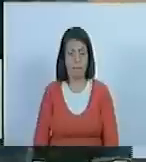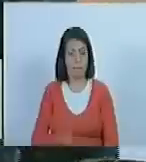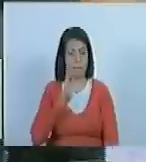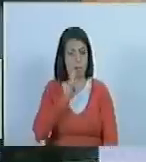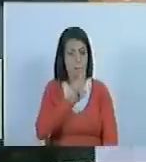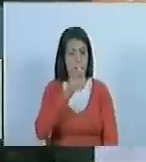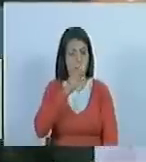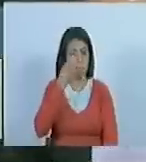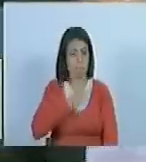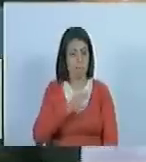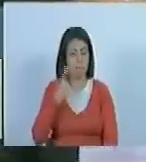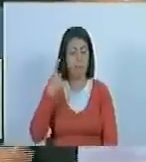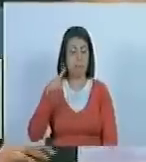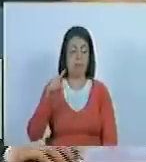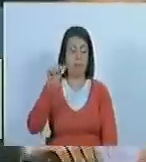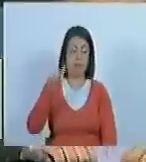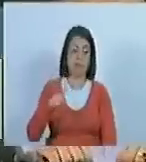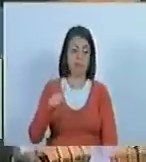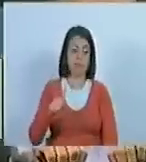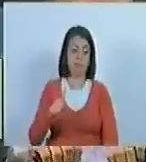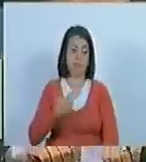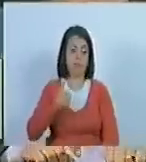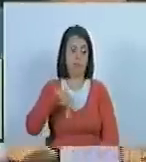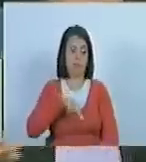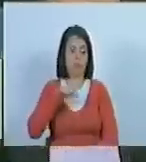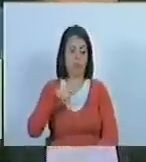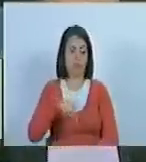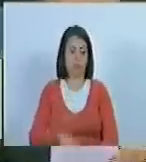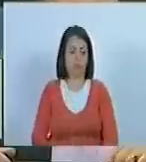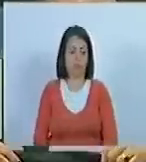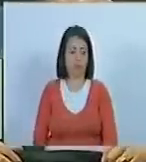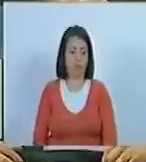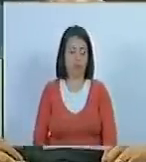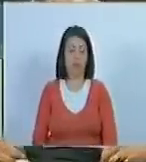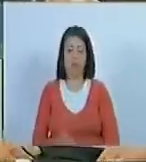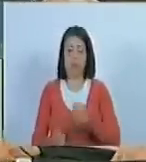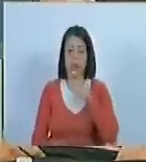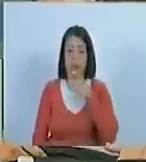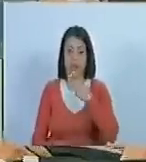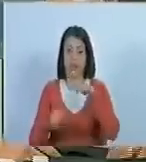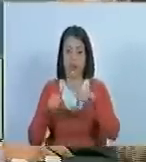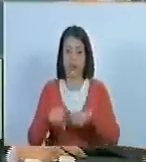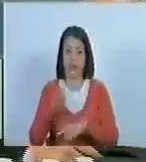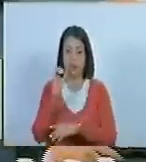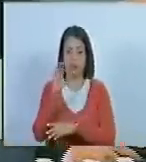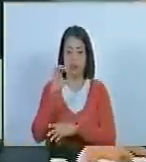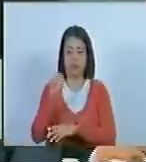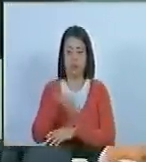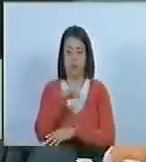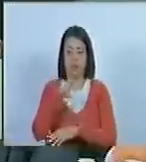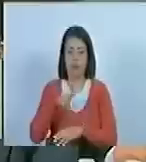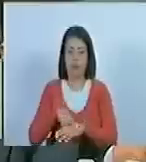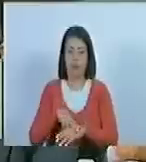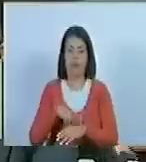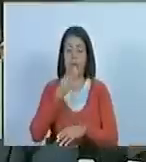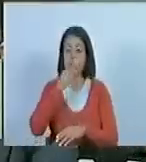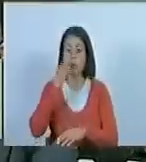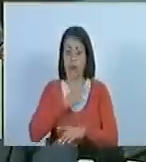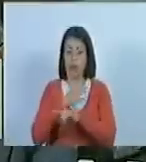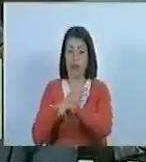Veamos las realidades que tenemos frente a nosotros. Y les digo que esta Asamblea Nacional es una